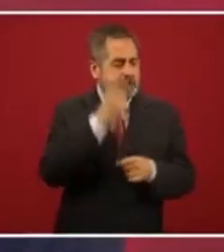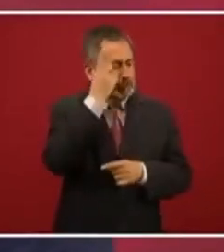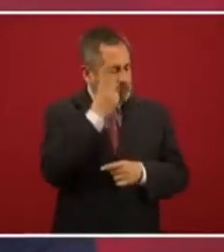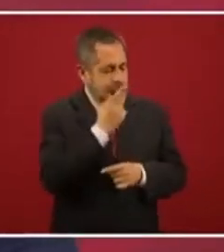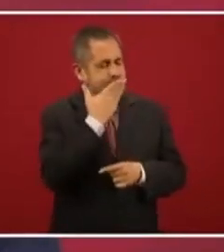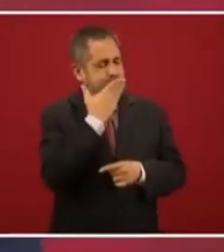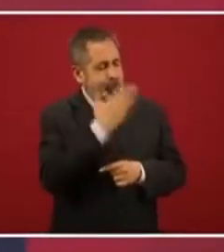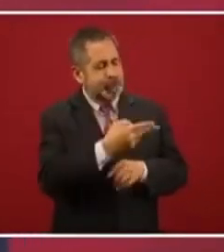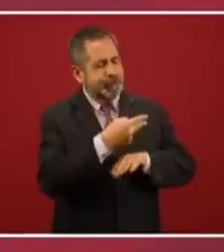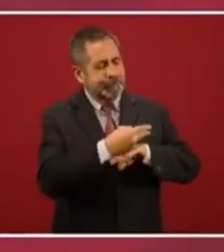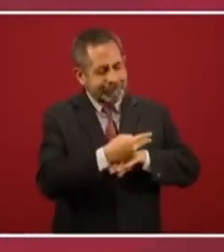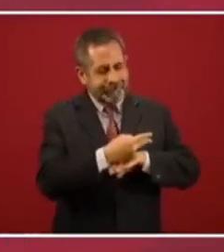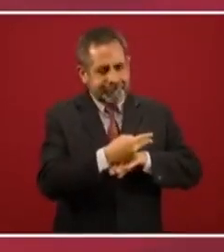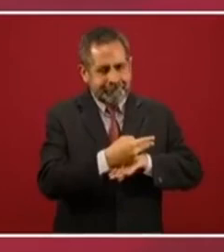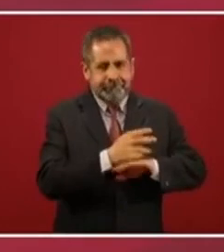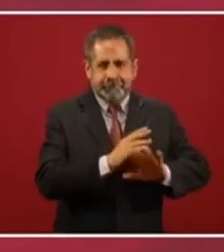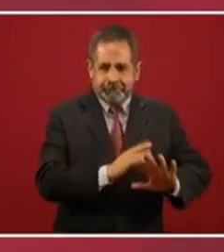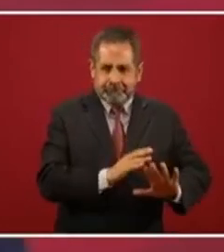bien.